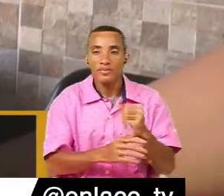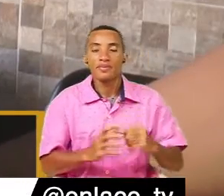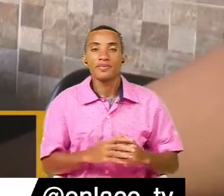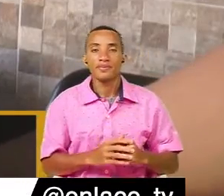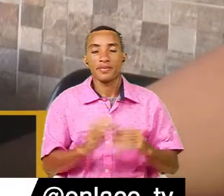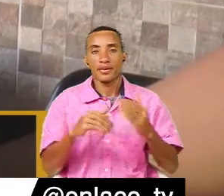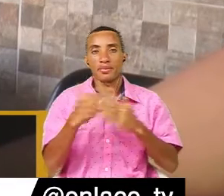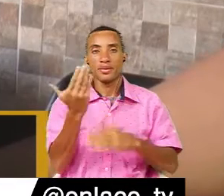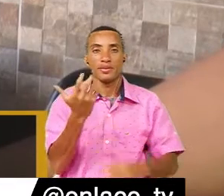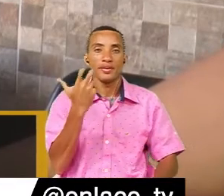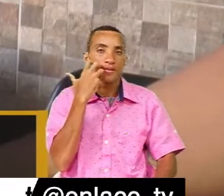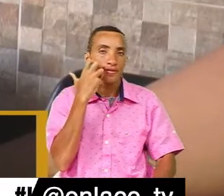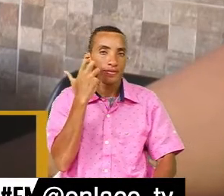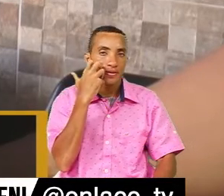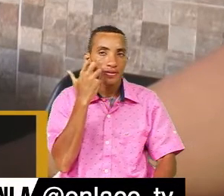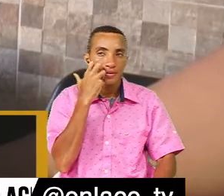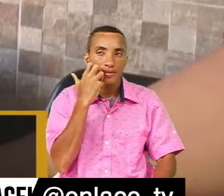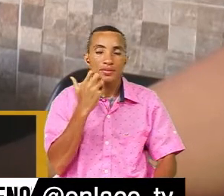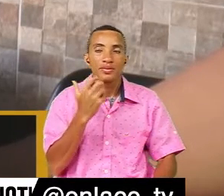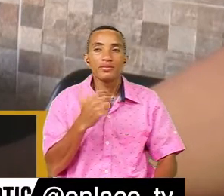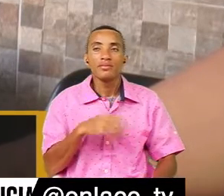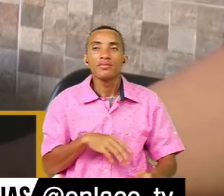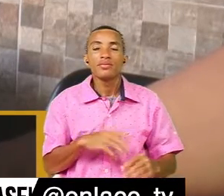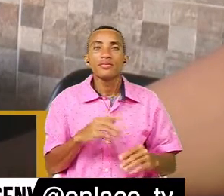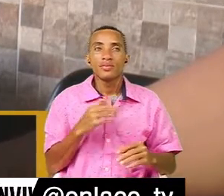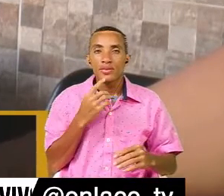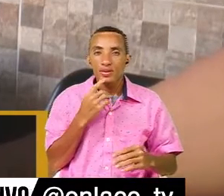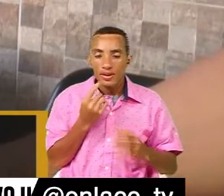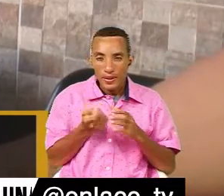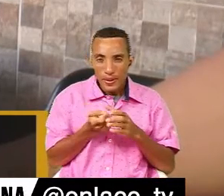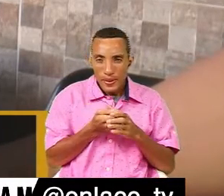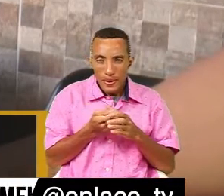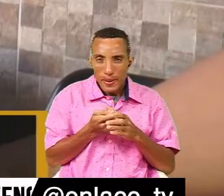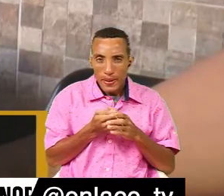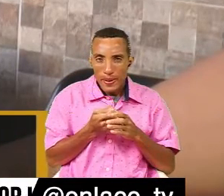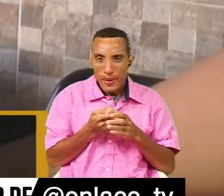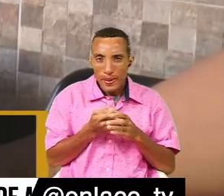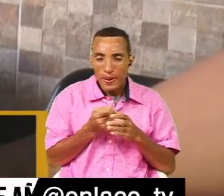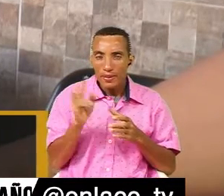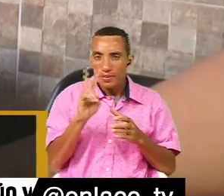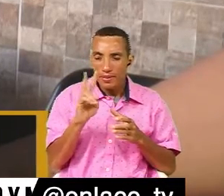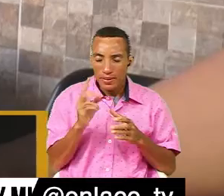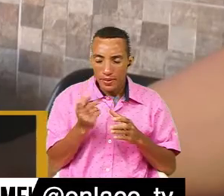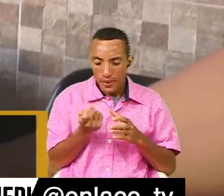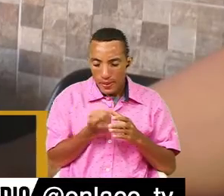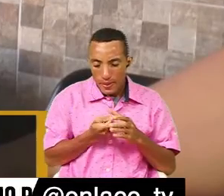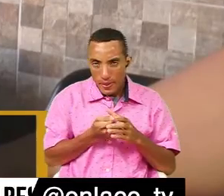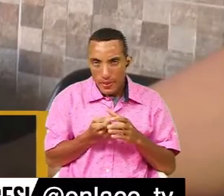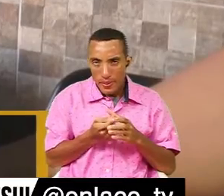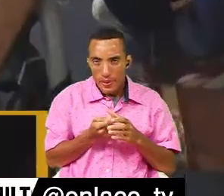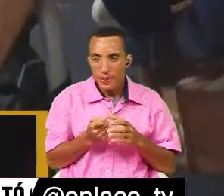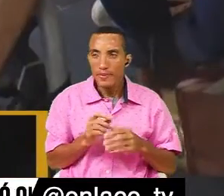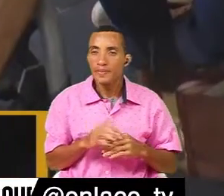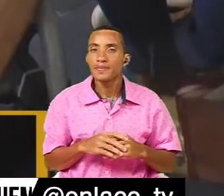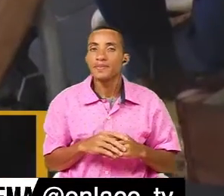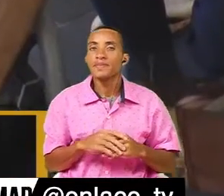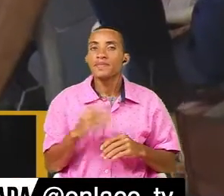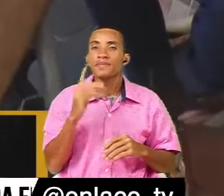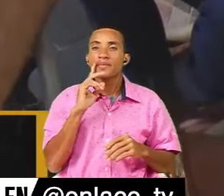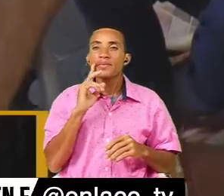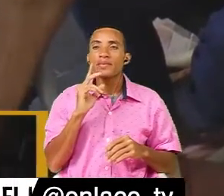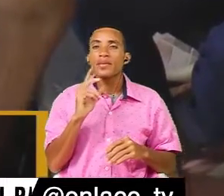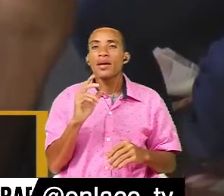enfermedad propiciada por una bacteria. ¿Sí? Esa bacteria, el daño que me